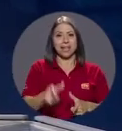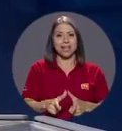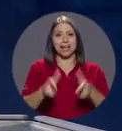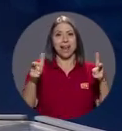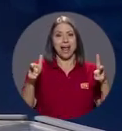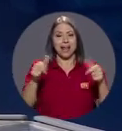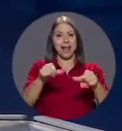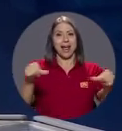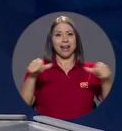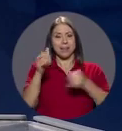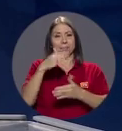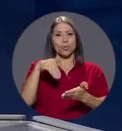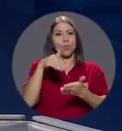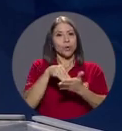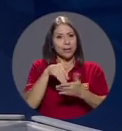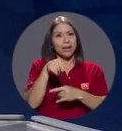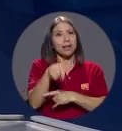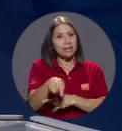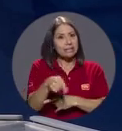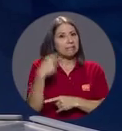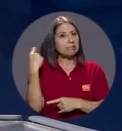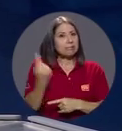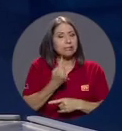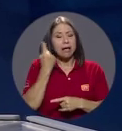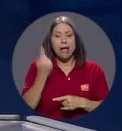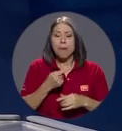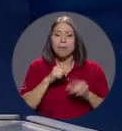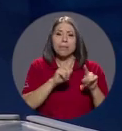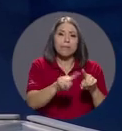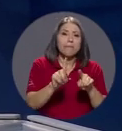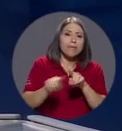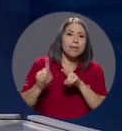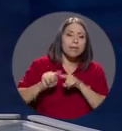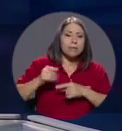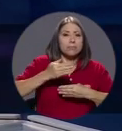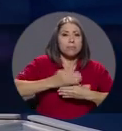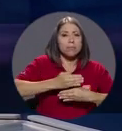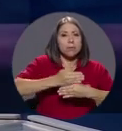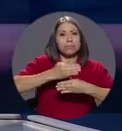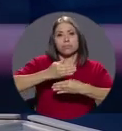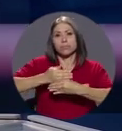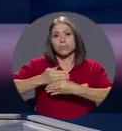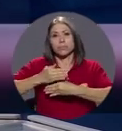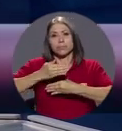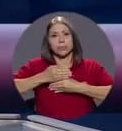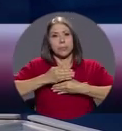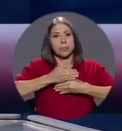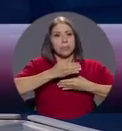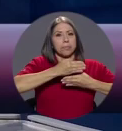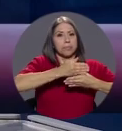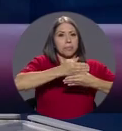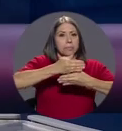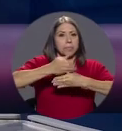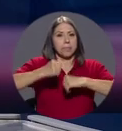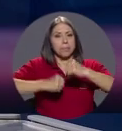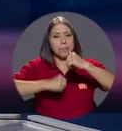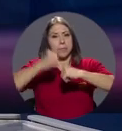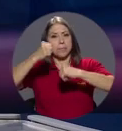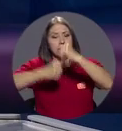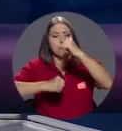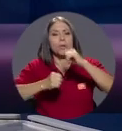área metropolitana, pues hay un movimiento constante de diferentes tipos. ¿Cómo